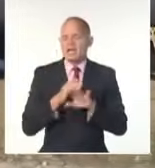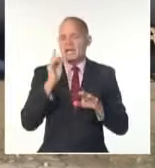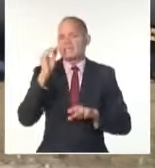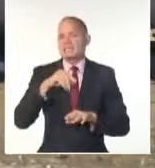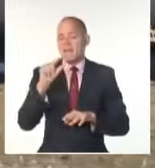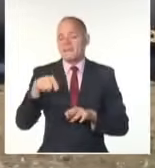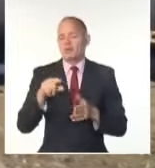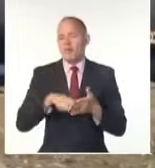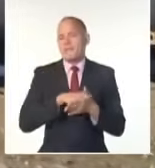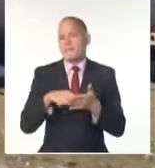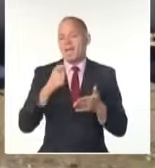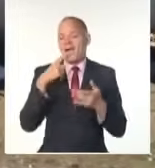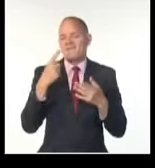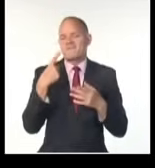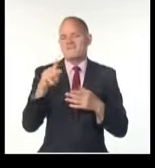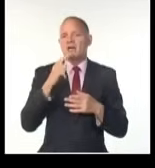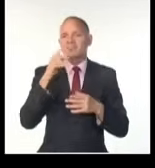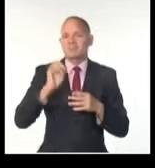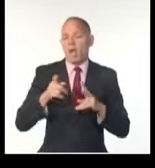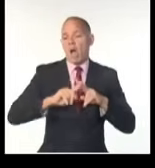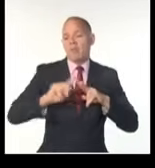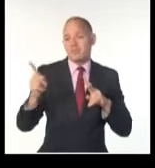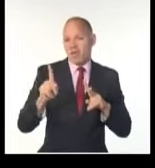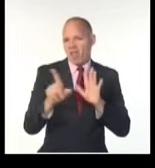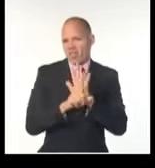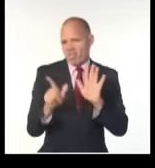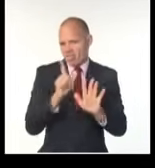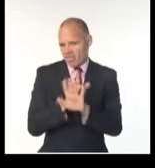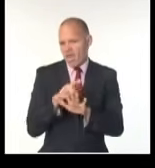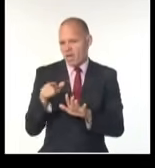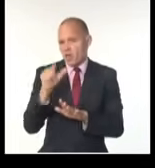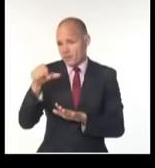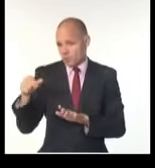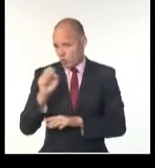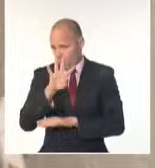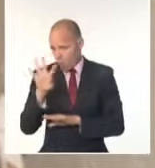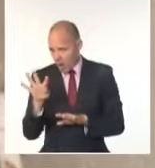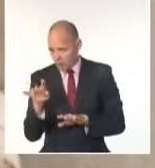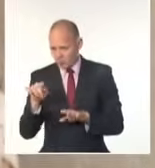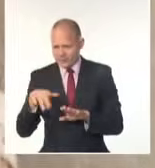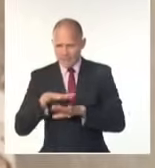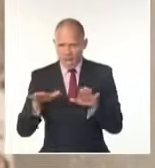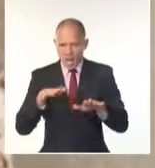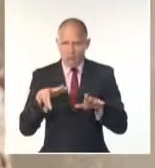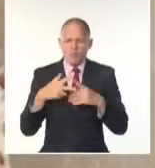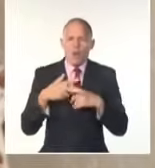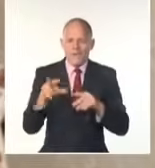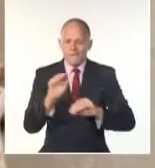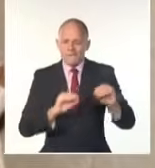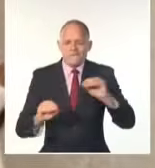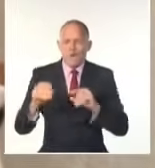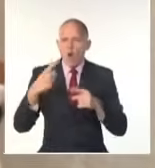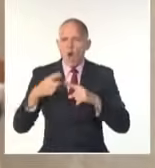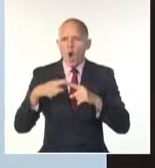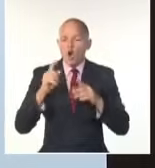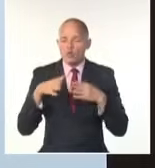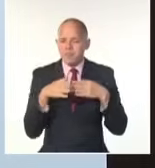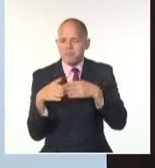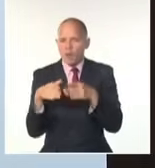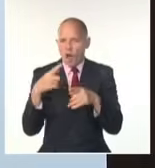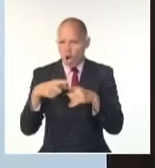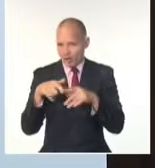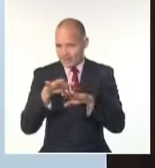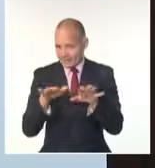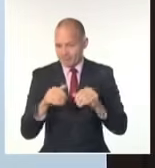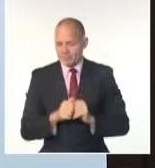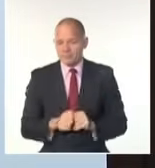del país organizada por 4 ciudadanos. Construirían una embarcación rústica. A partir de que se había realizado un retrato hablado por uno